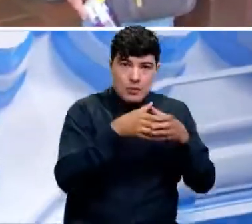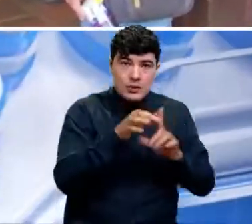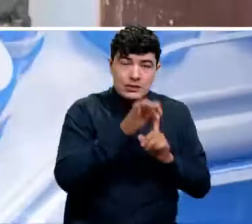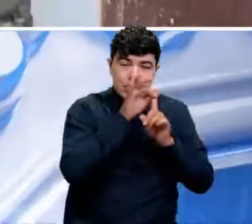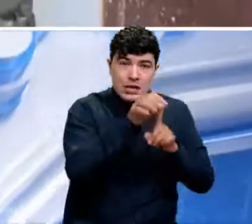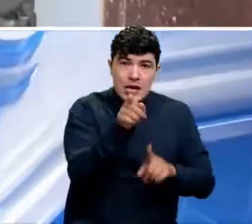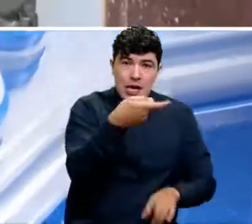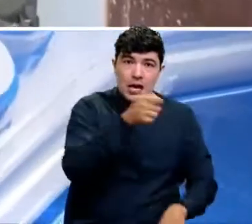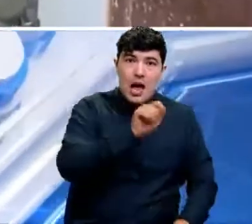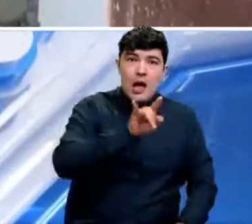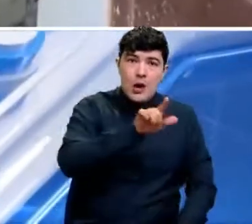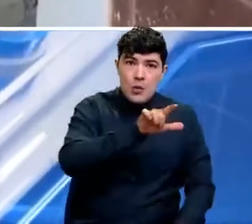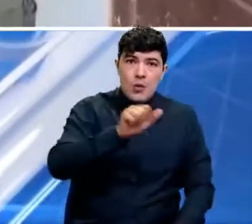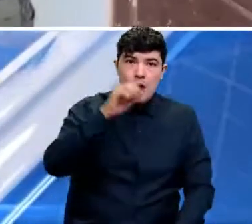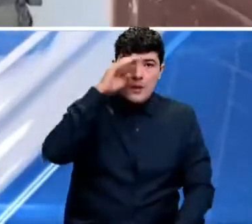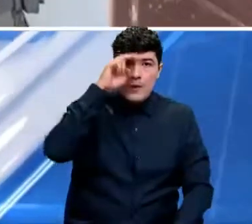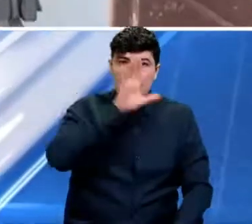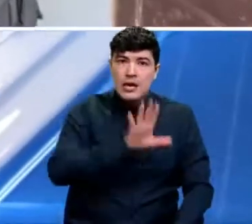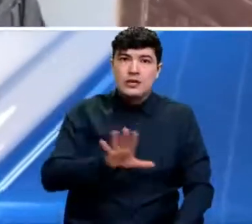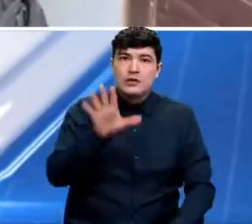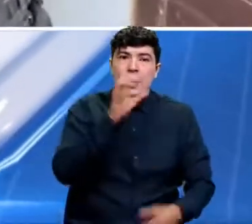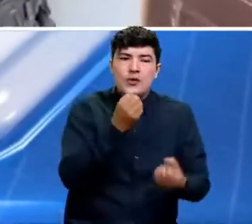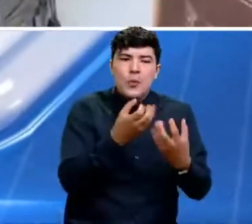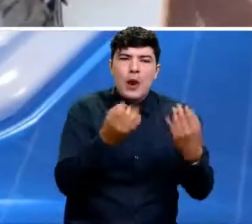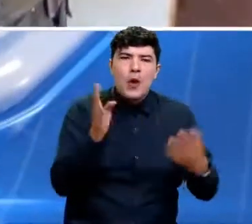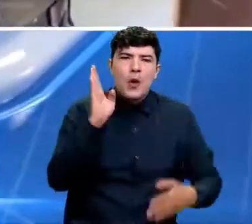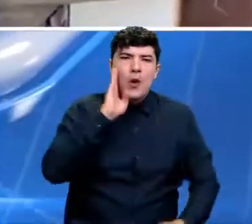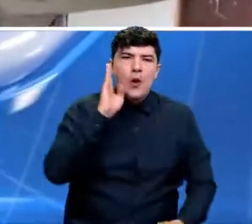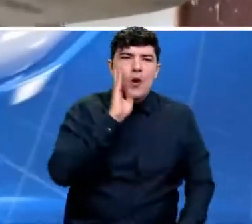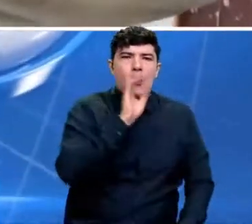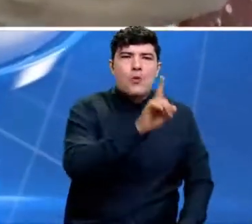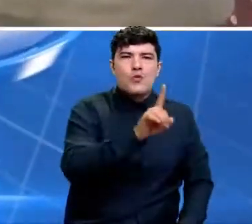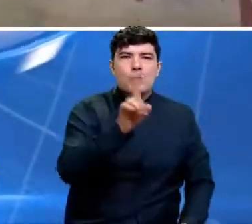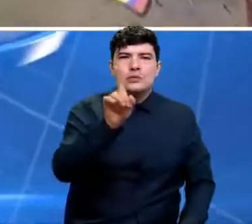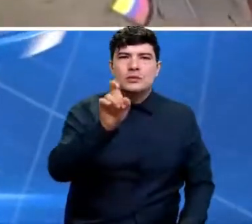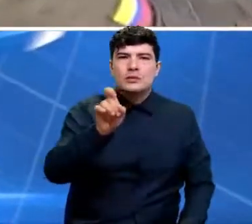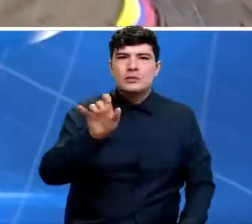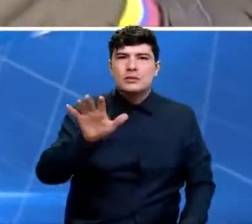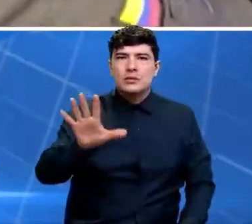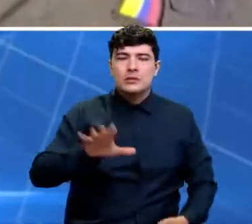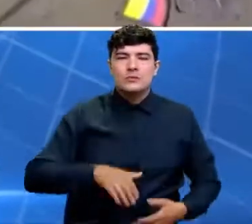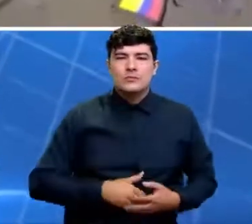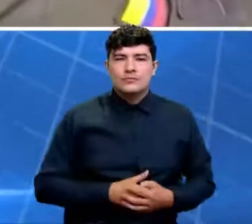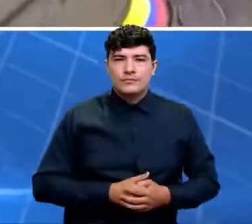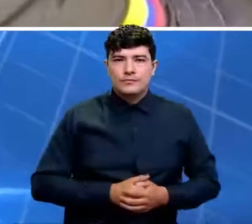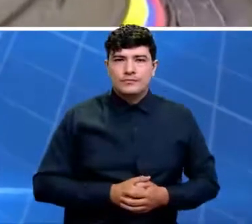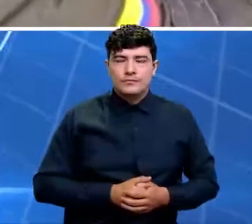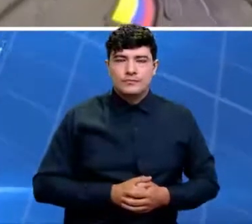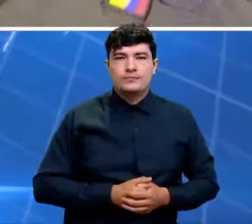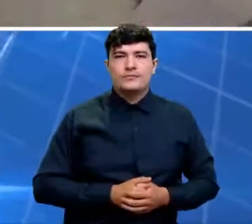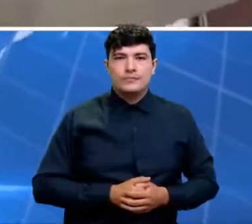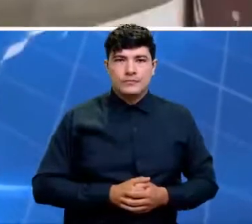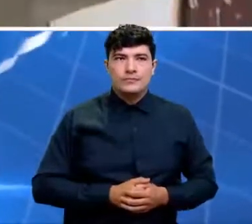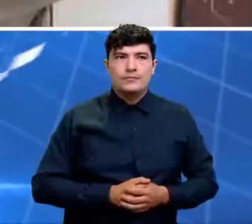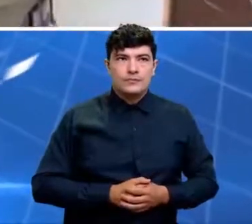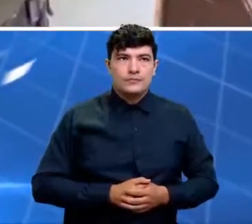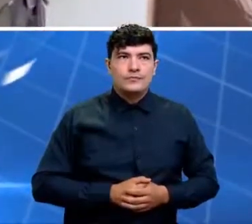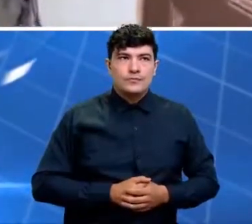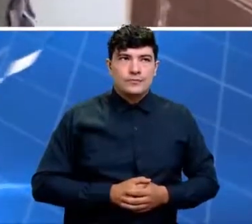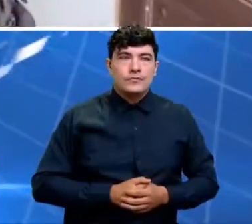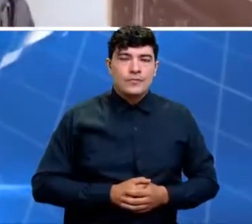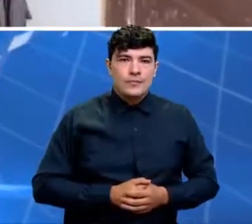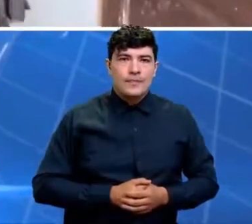Nacional. Hay epicentros donde se originan estas llamadas y las afectaciones son a nivel nacional, no solamente se centran